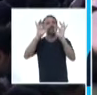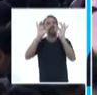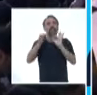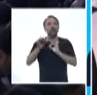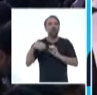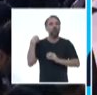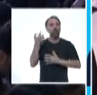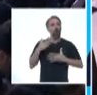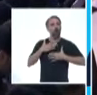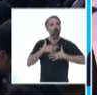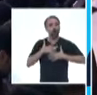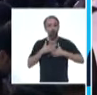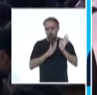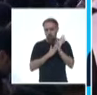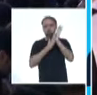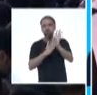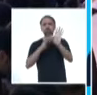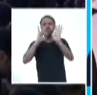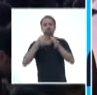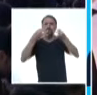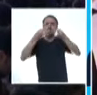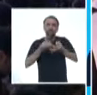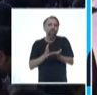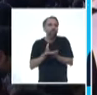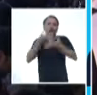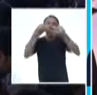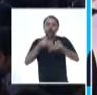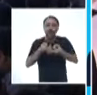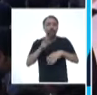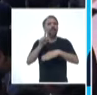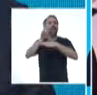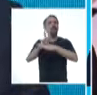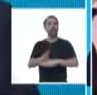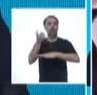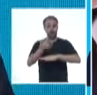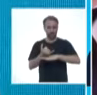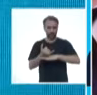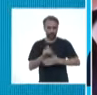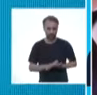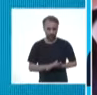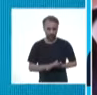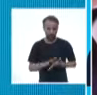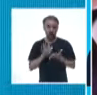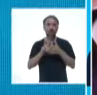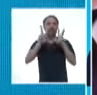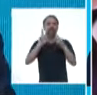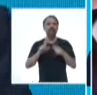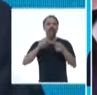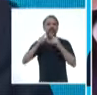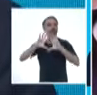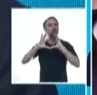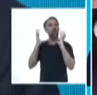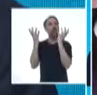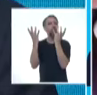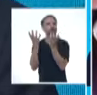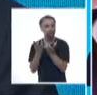federalismo que tiene masa que es tan importante que es absolutamente necesaria para estos tiempos es una mirada que tenemos todos